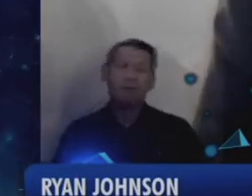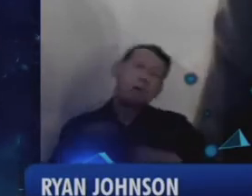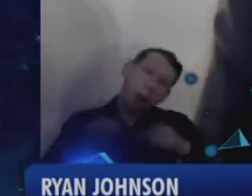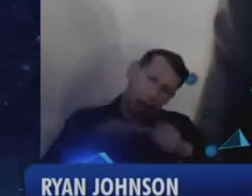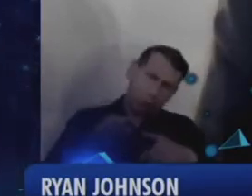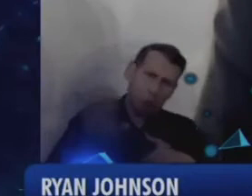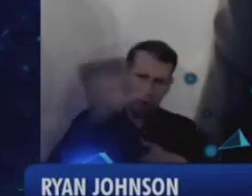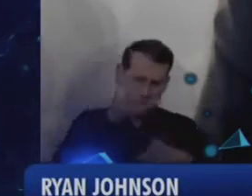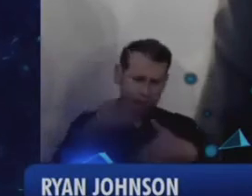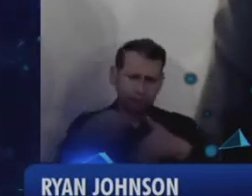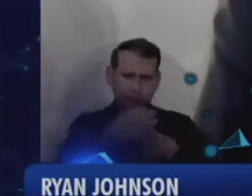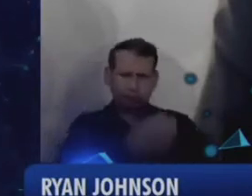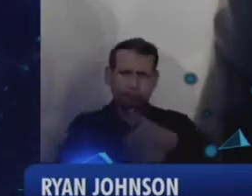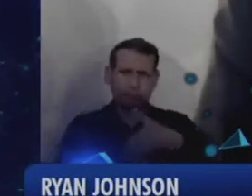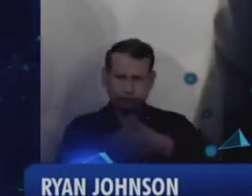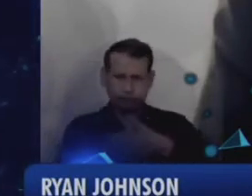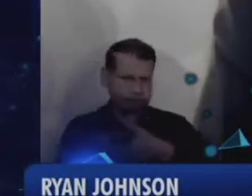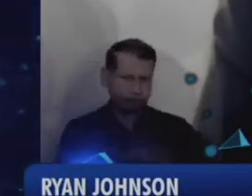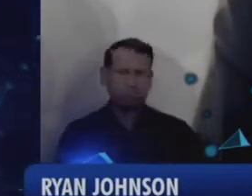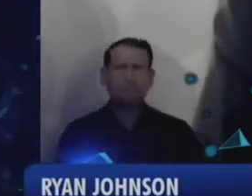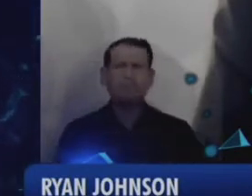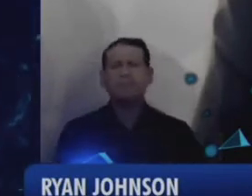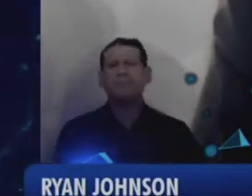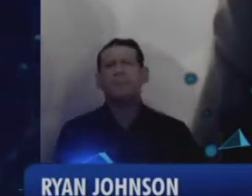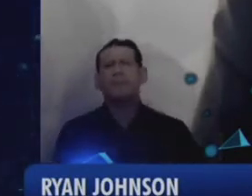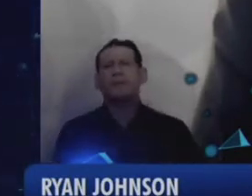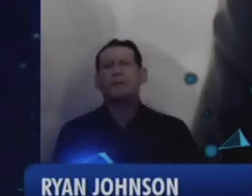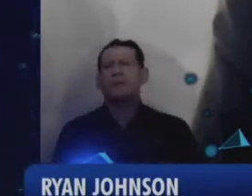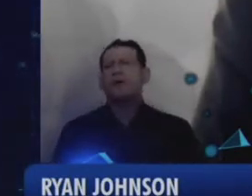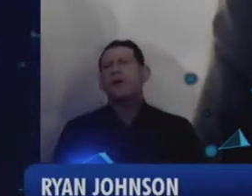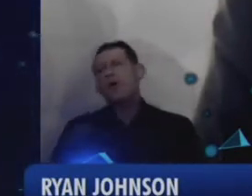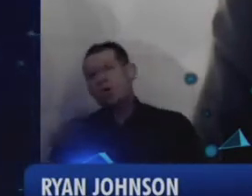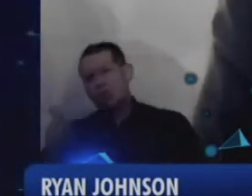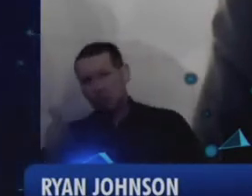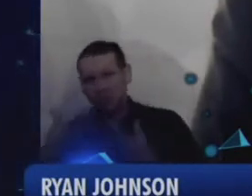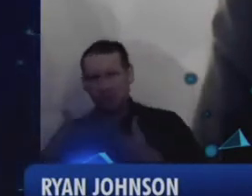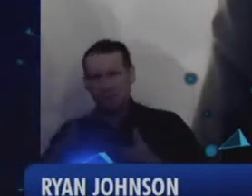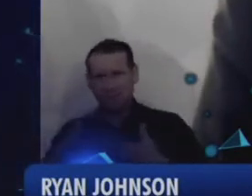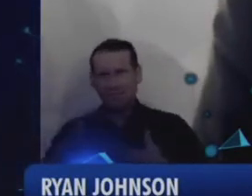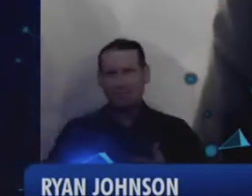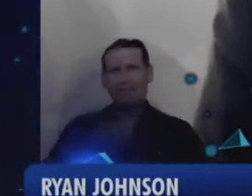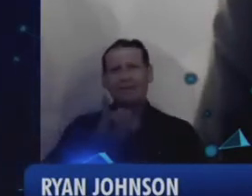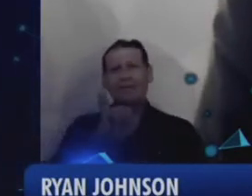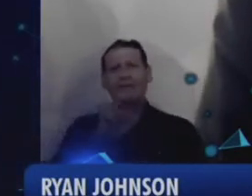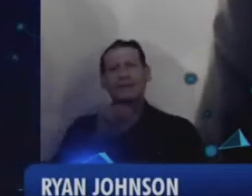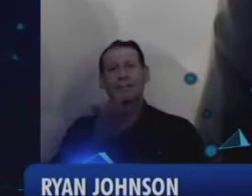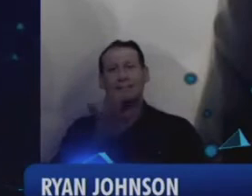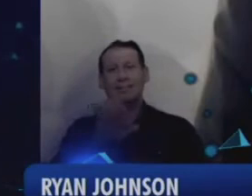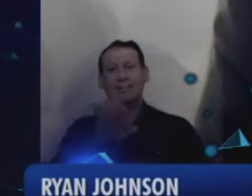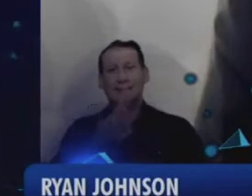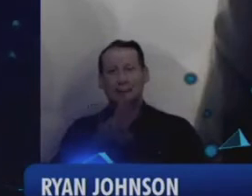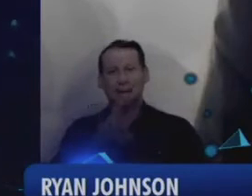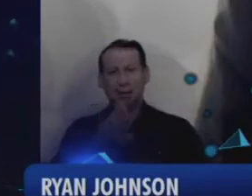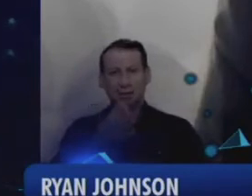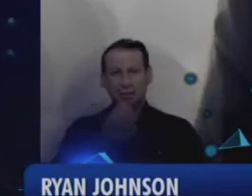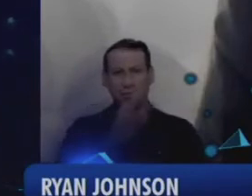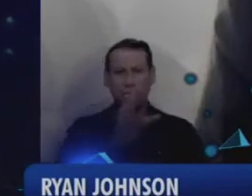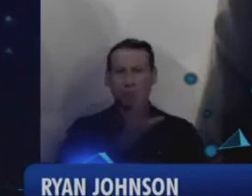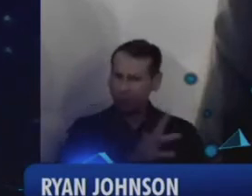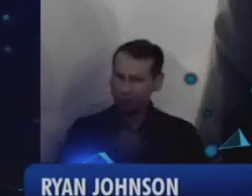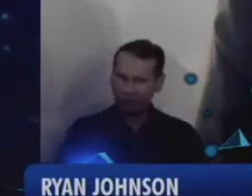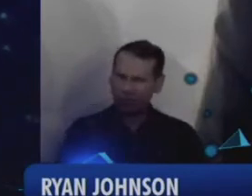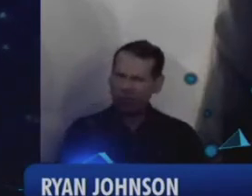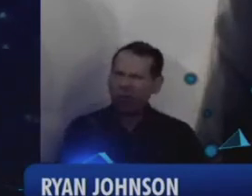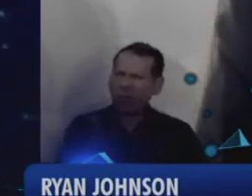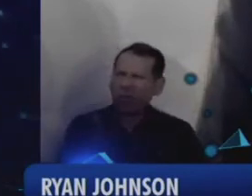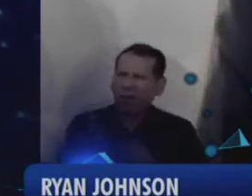También hemos lanzado una sociedad con una empresa panamericana que se llama Intercorp para prestar este servicio en Colombia,